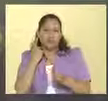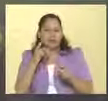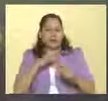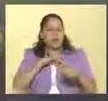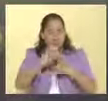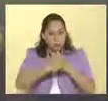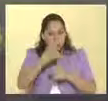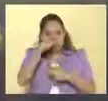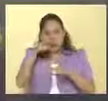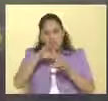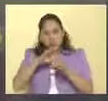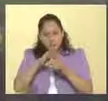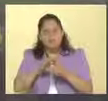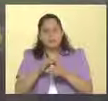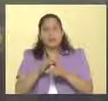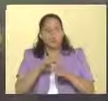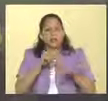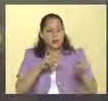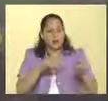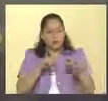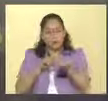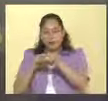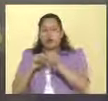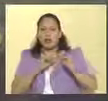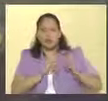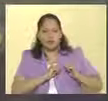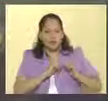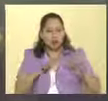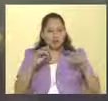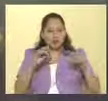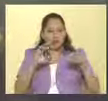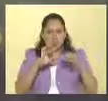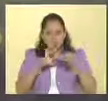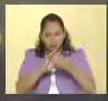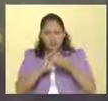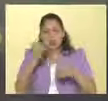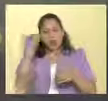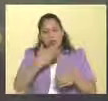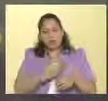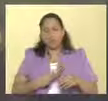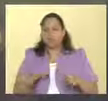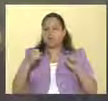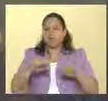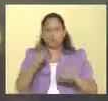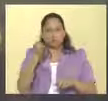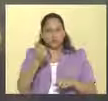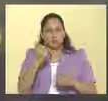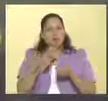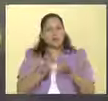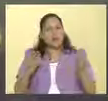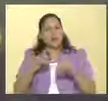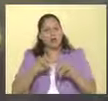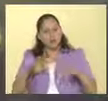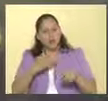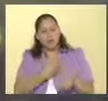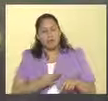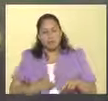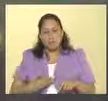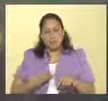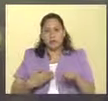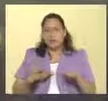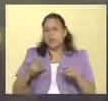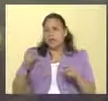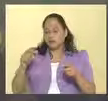electoral. La relación entre los poderes ha cambiado. Antes teníamos un presidente omnipotente, hoy tenemos un presidente que está acotado por otros